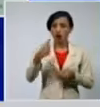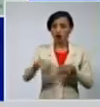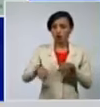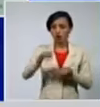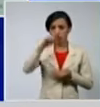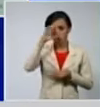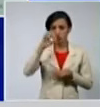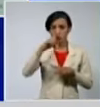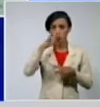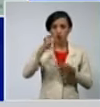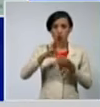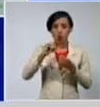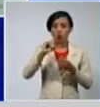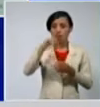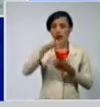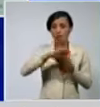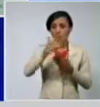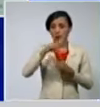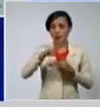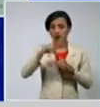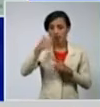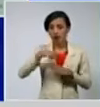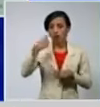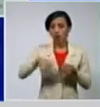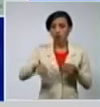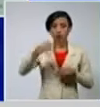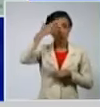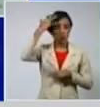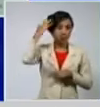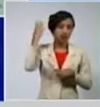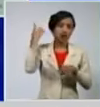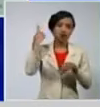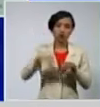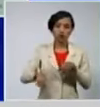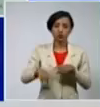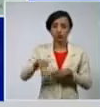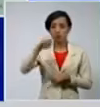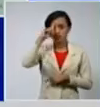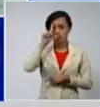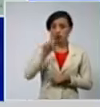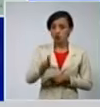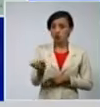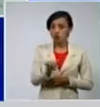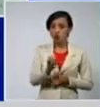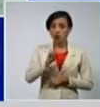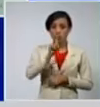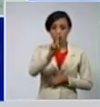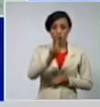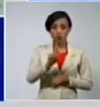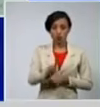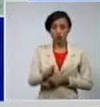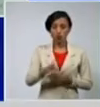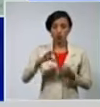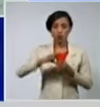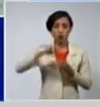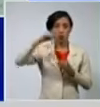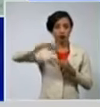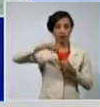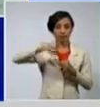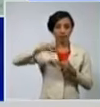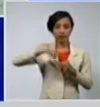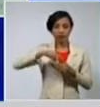Mella y San Luis con 1 cada uno. Guantánamo, provincia que ha logrado un